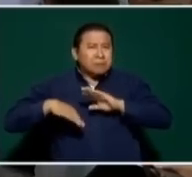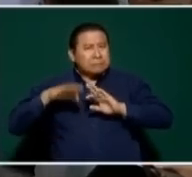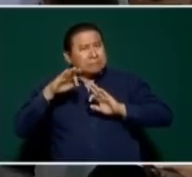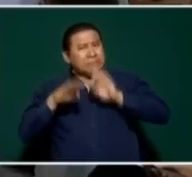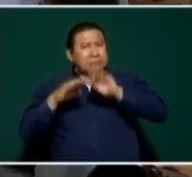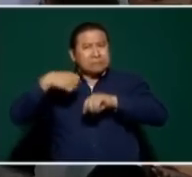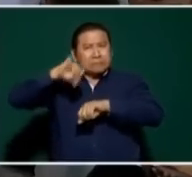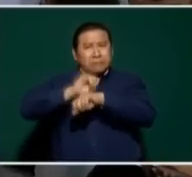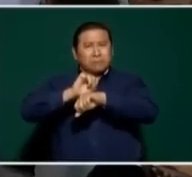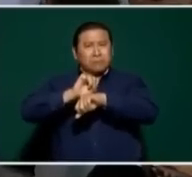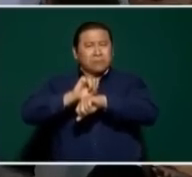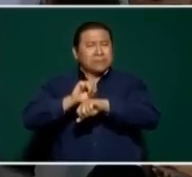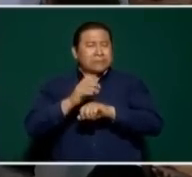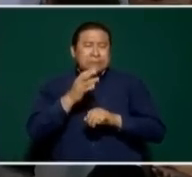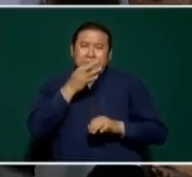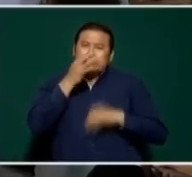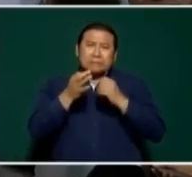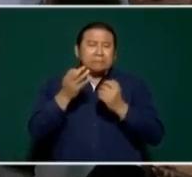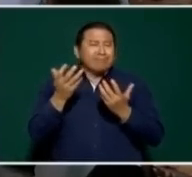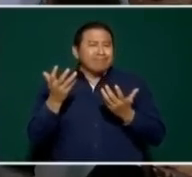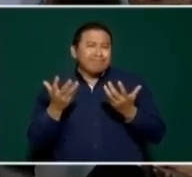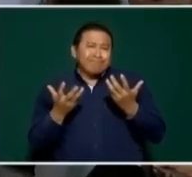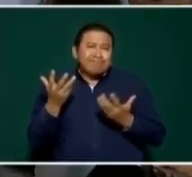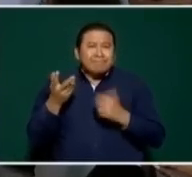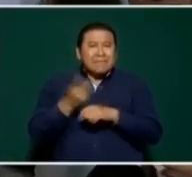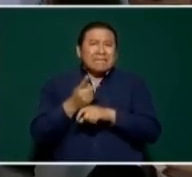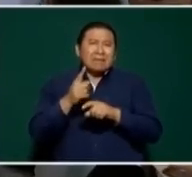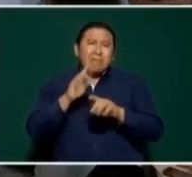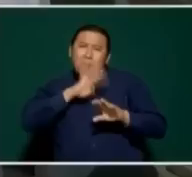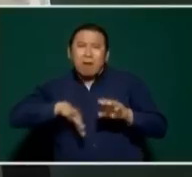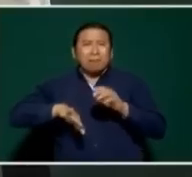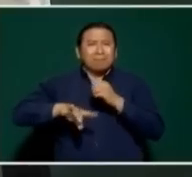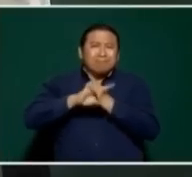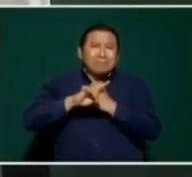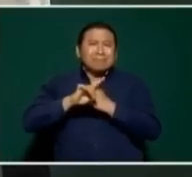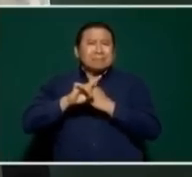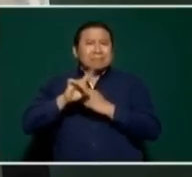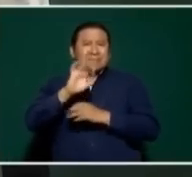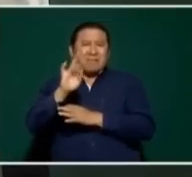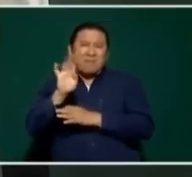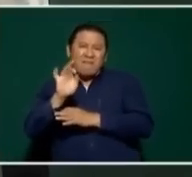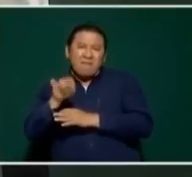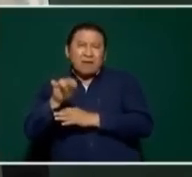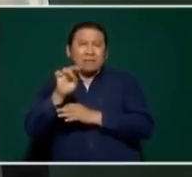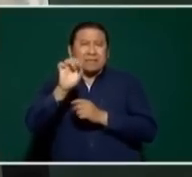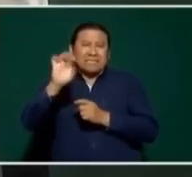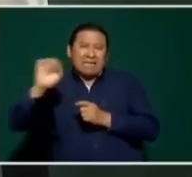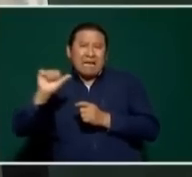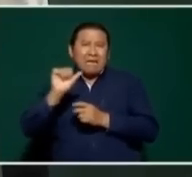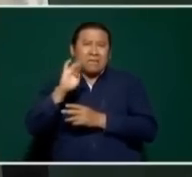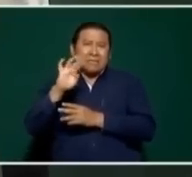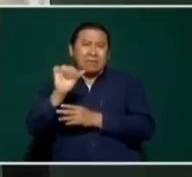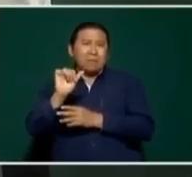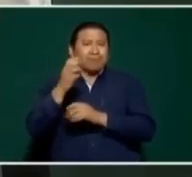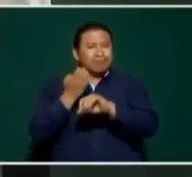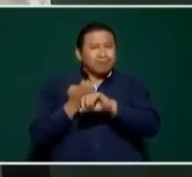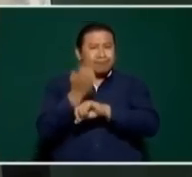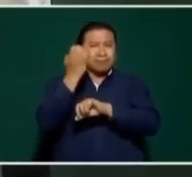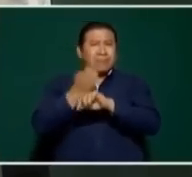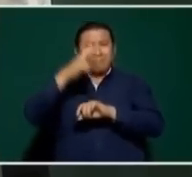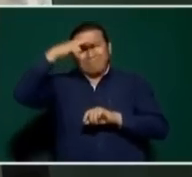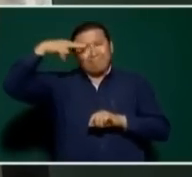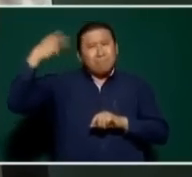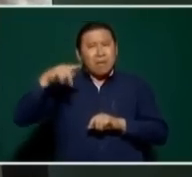esta semana, más bien diría yo que cometiendo delitos: Servicio Fresnos S.A. en Chalco, Estado